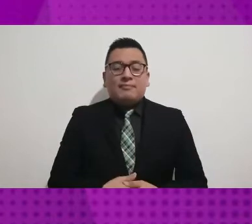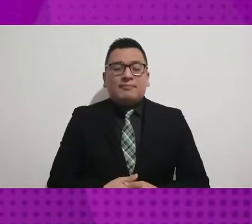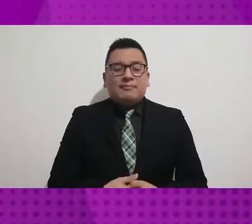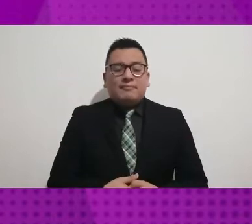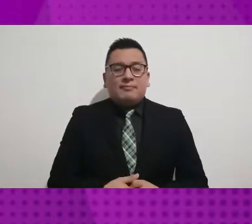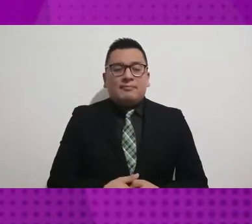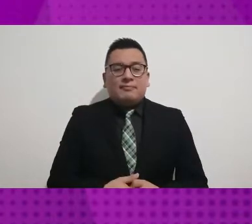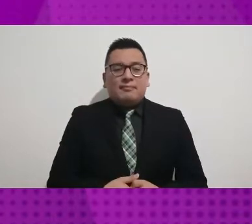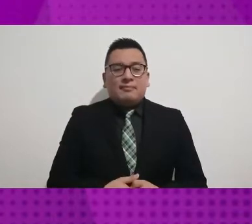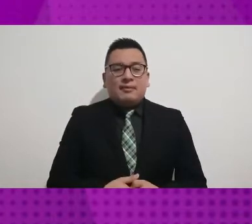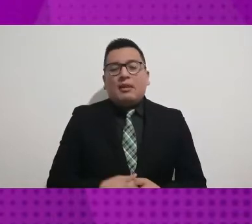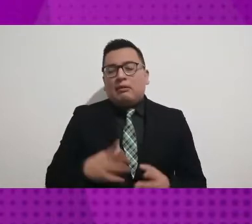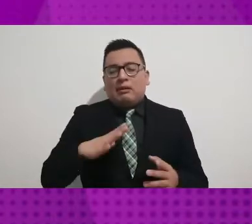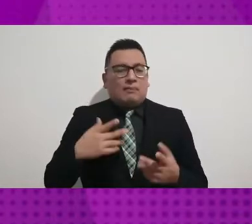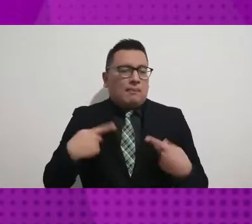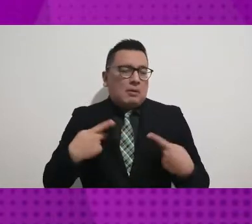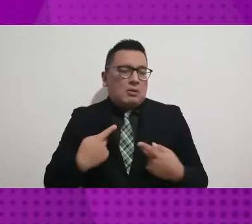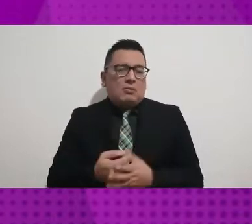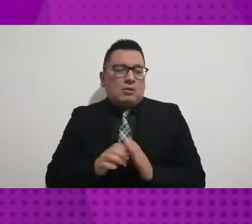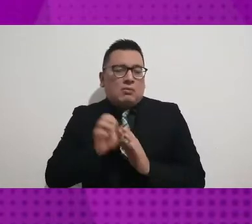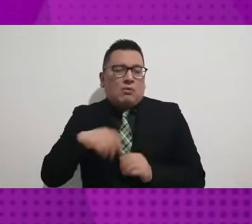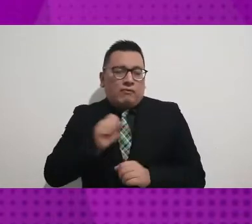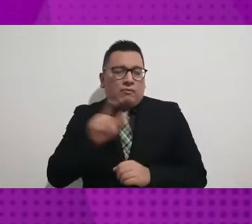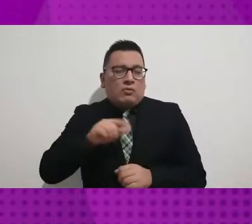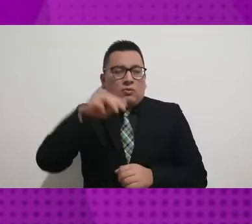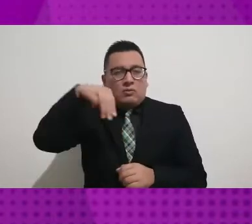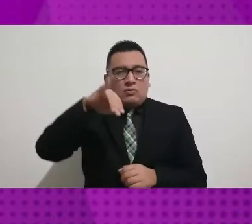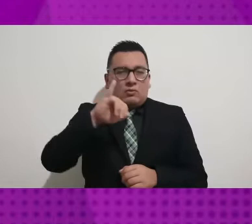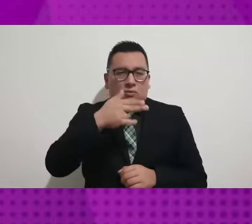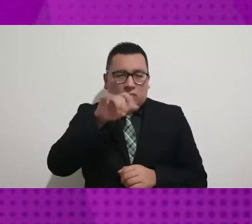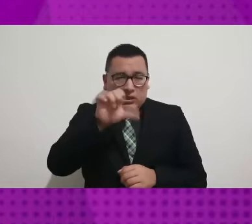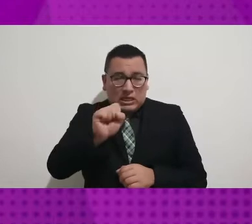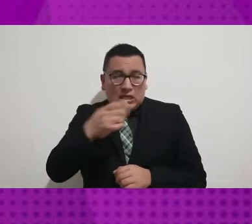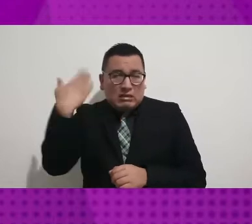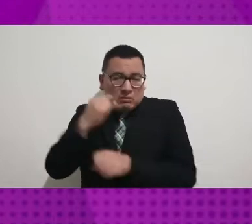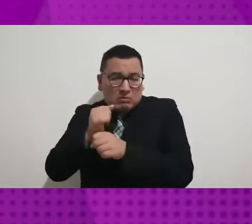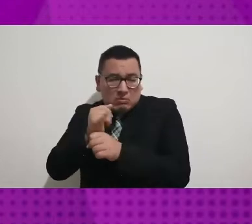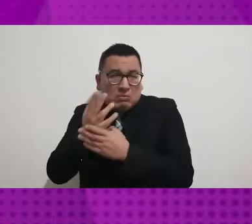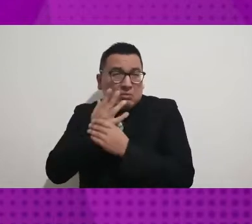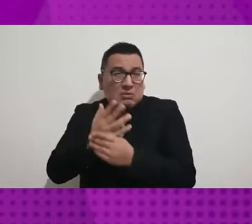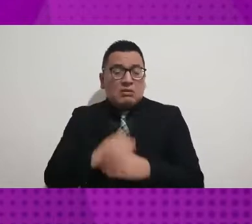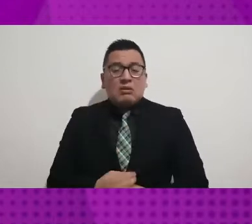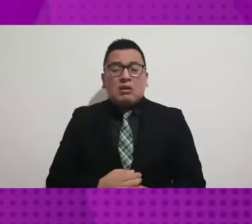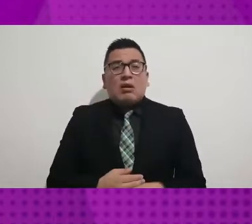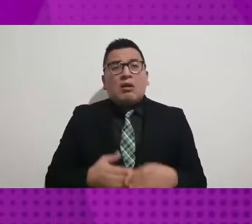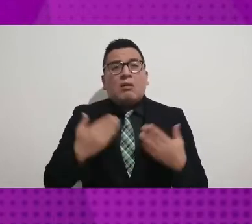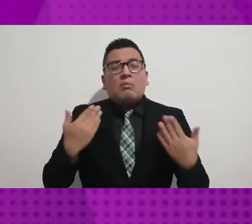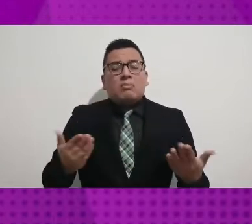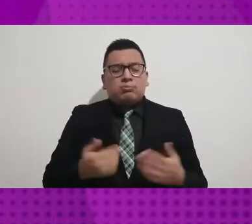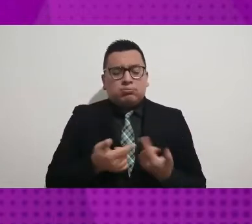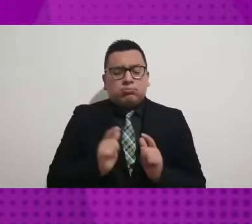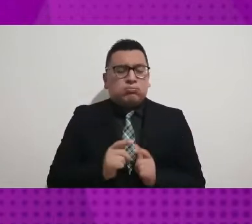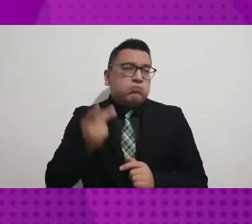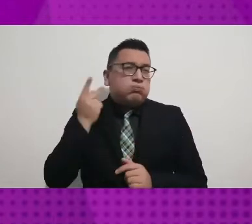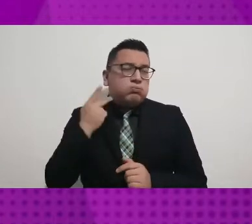hay estudios sociológicos como el de Michels, por ejemplo, donde dice que pues hay una tendencia a